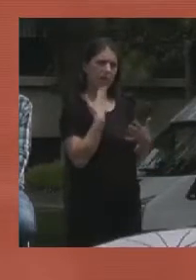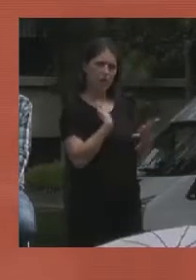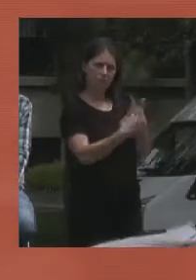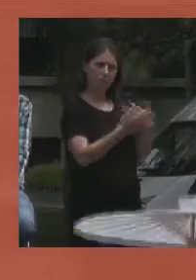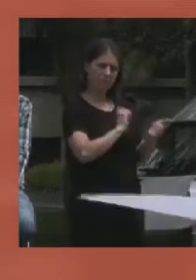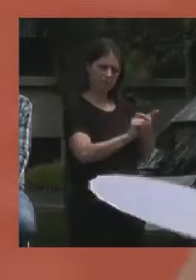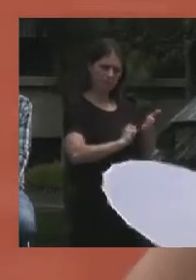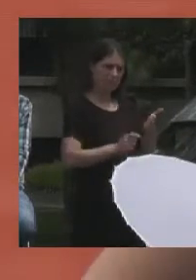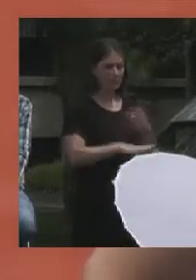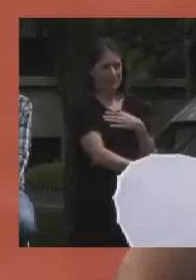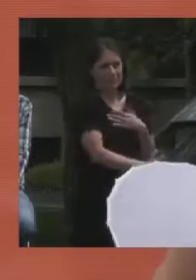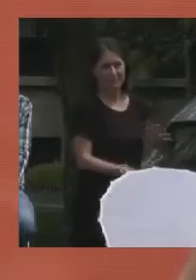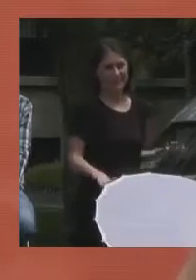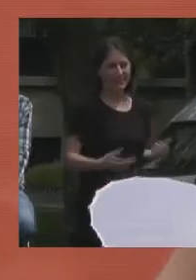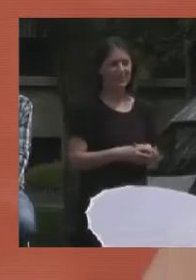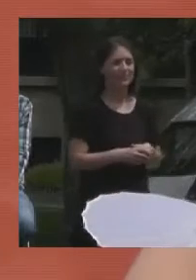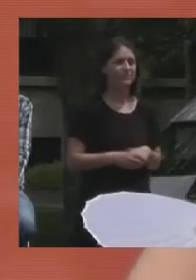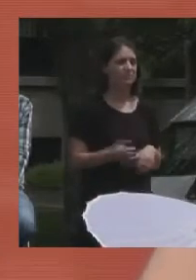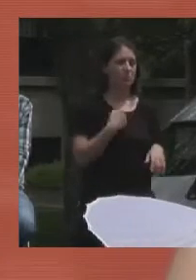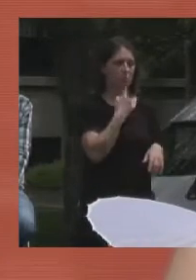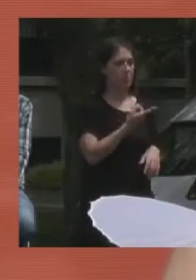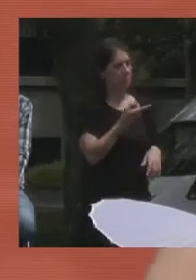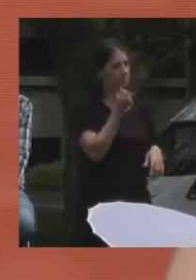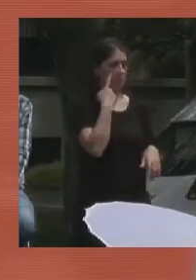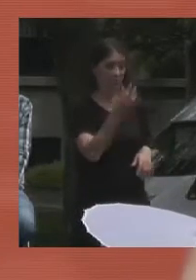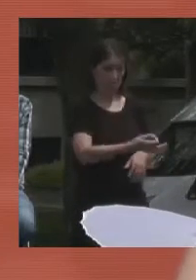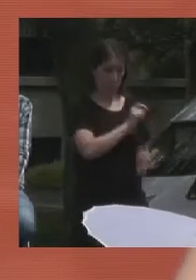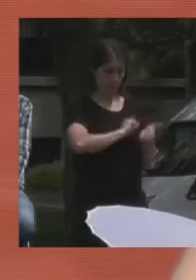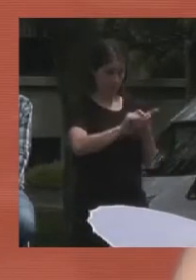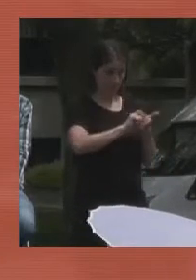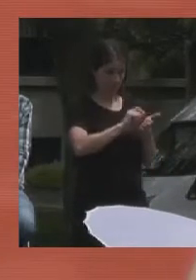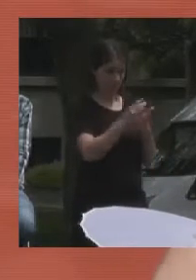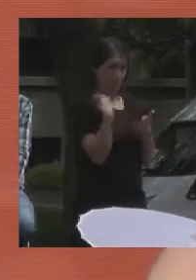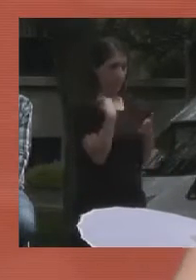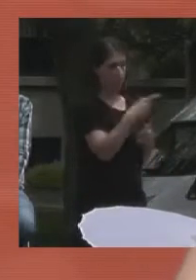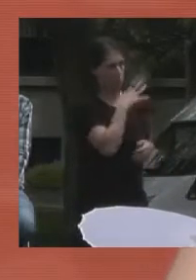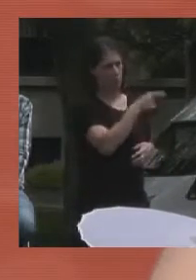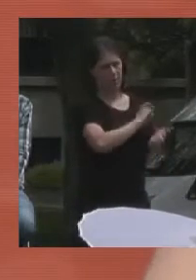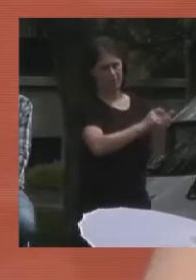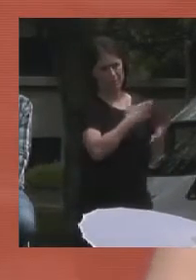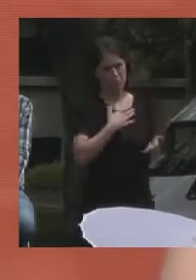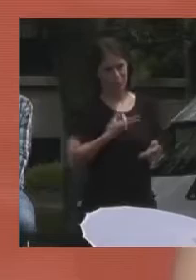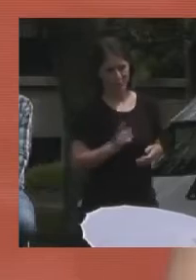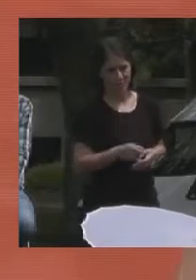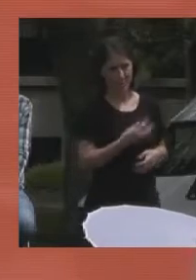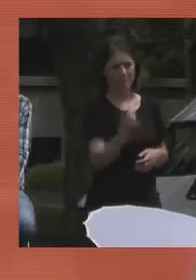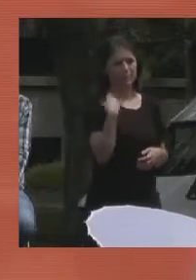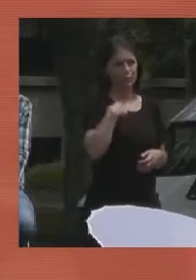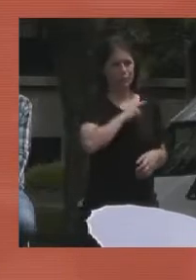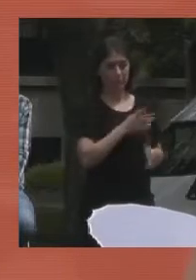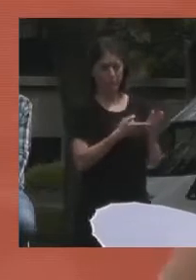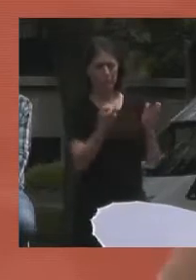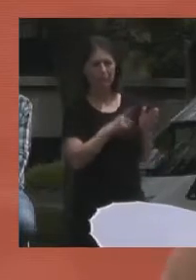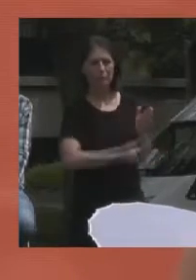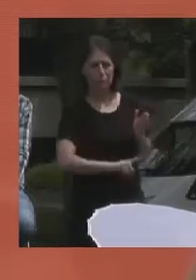anos, pequerrechiño, eu dixen, bueno, vai preguntar polos deberes, non, que non quere facer os deberes, vai preguntarse, nos vamos a quitar